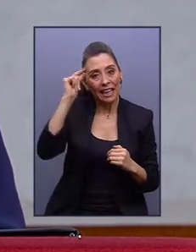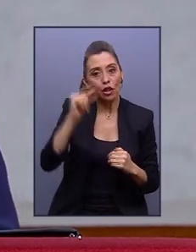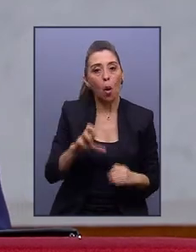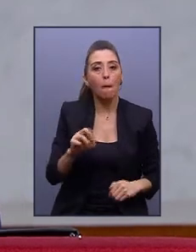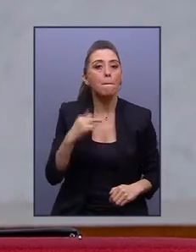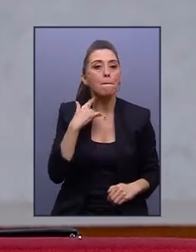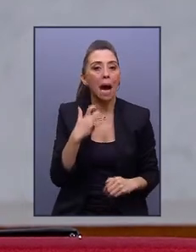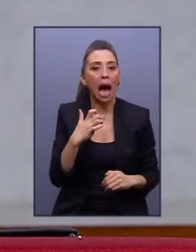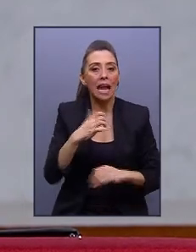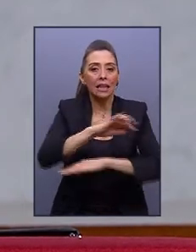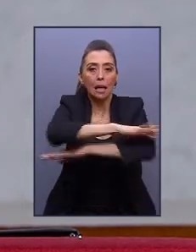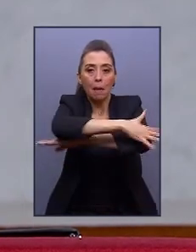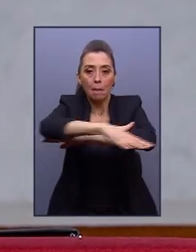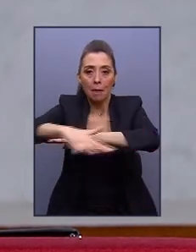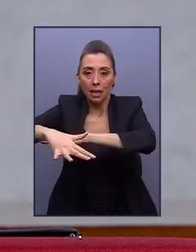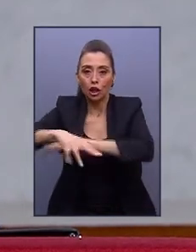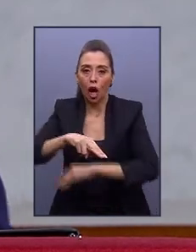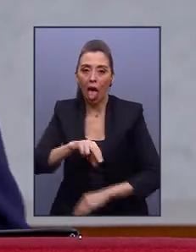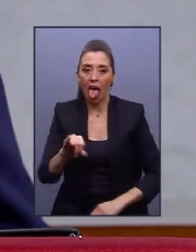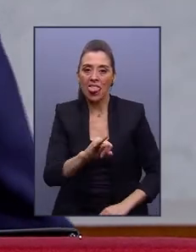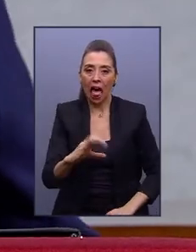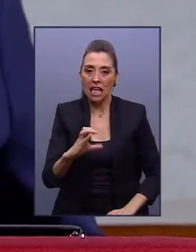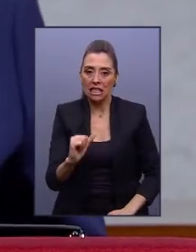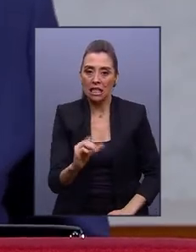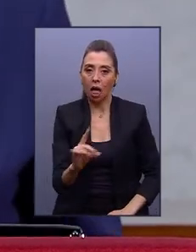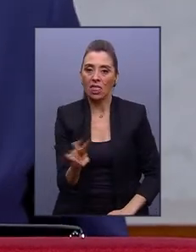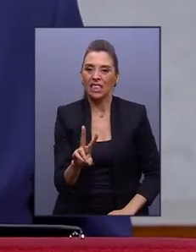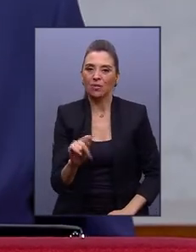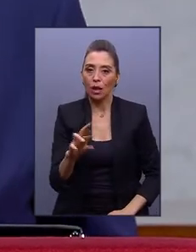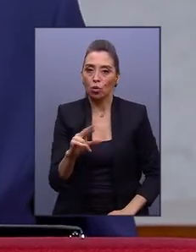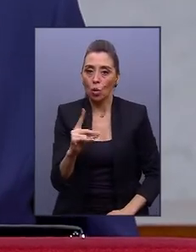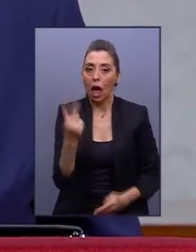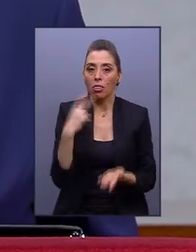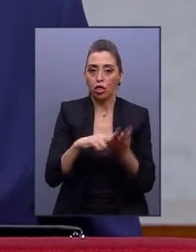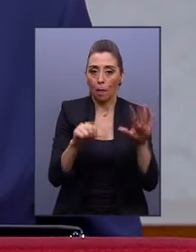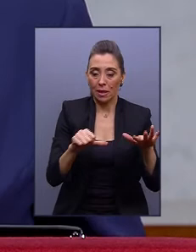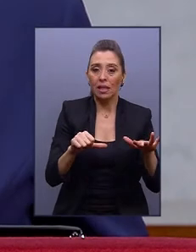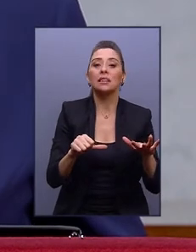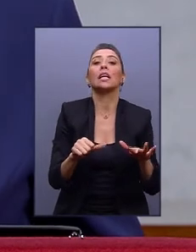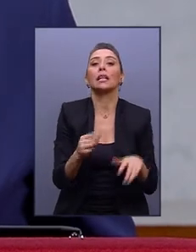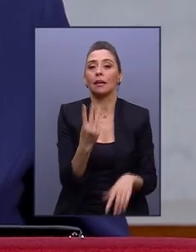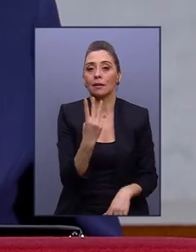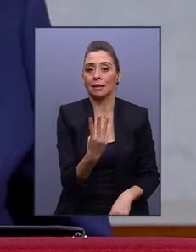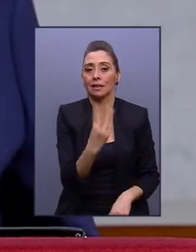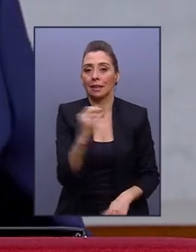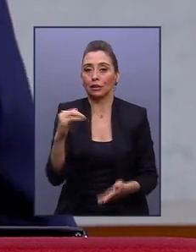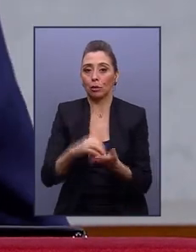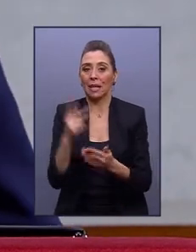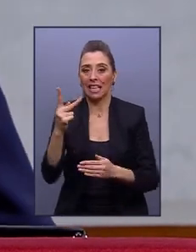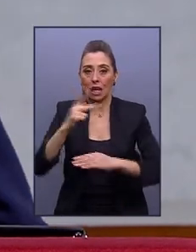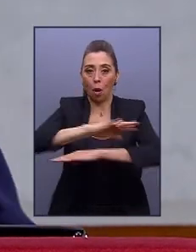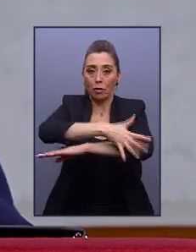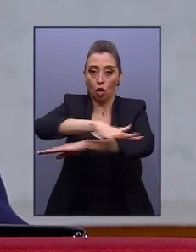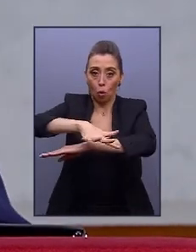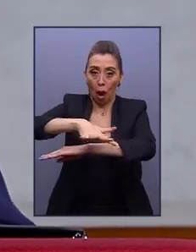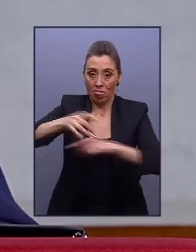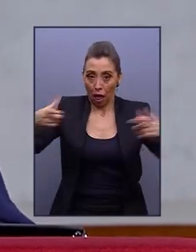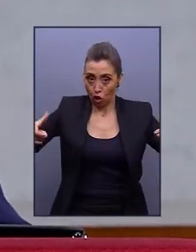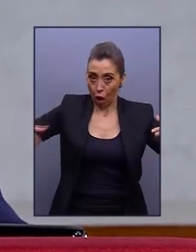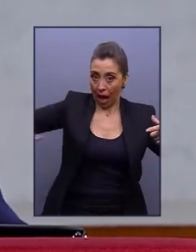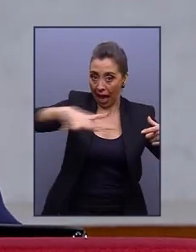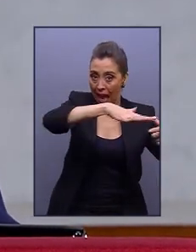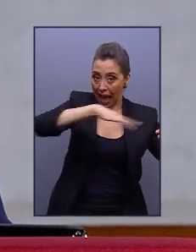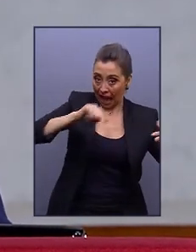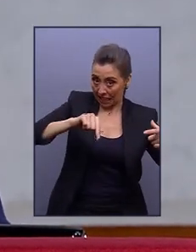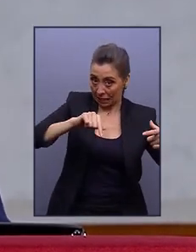A la creación del Parque Marino Nazca de Venturadas, el año 2016, que cubre una superficie de 300.000 kilómetros cuadrados,